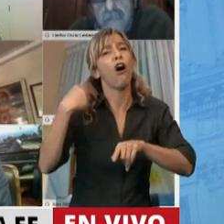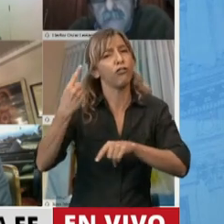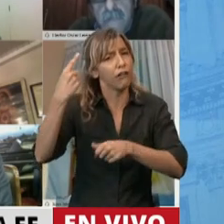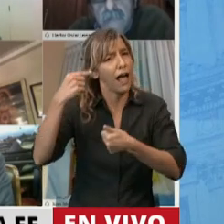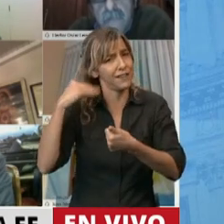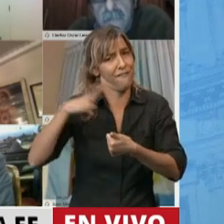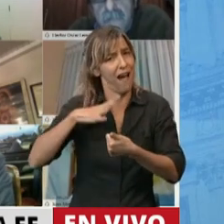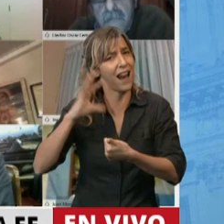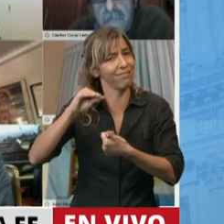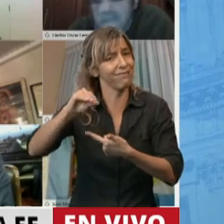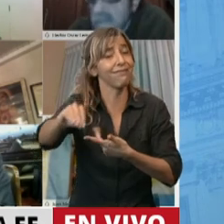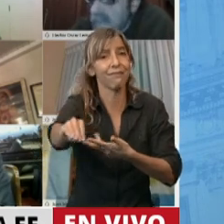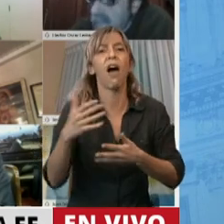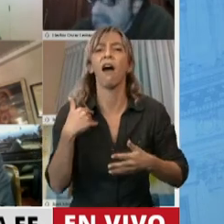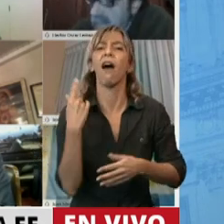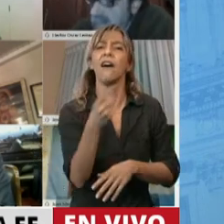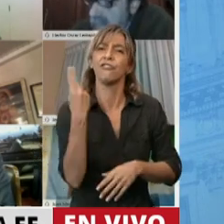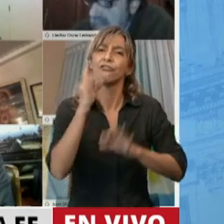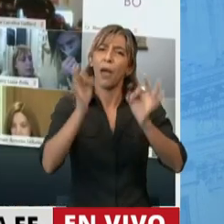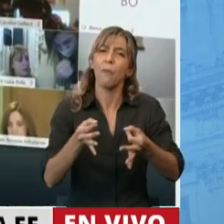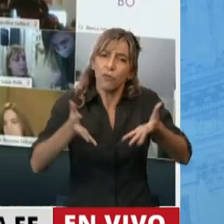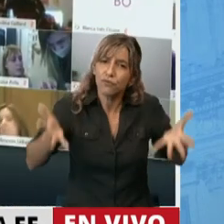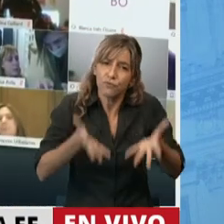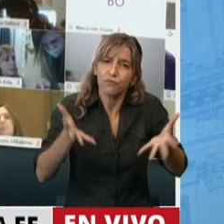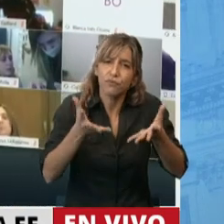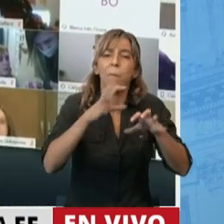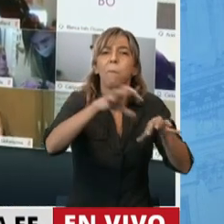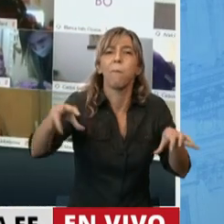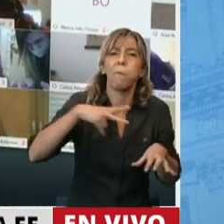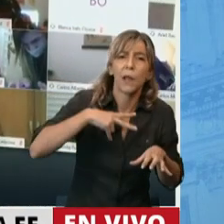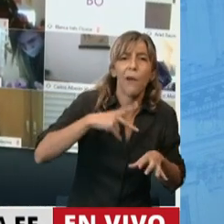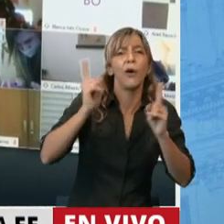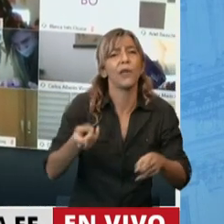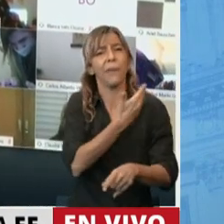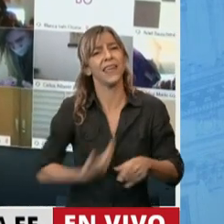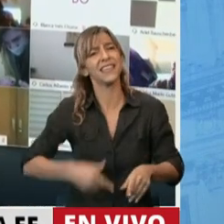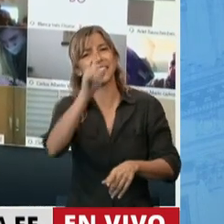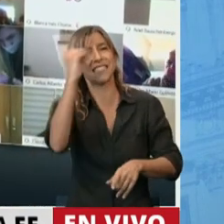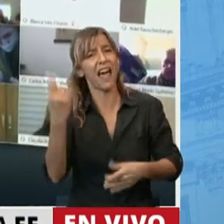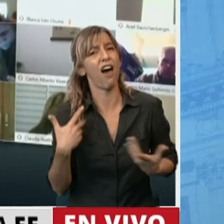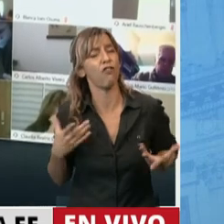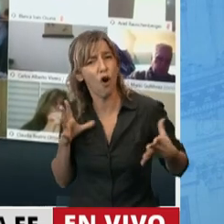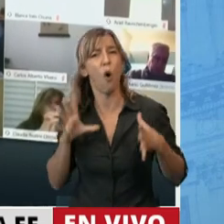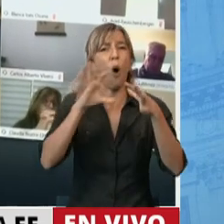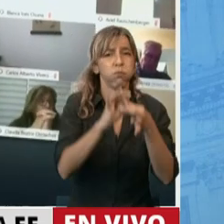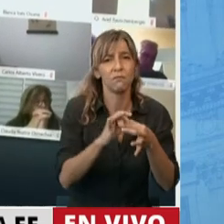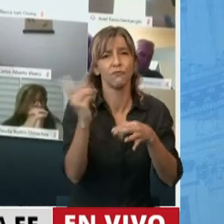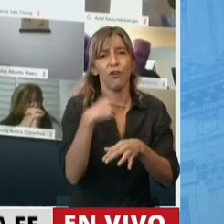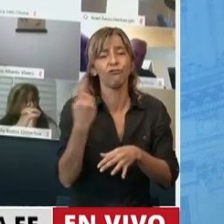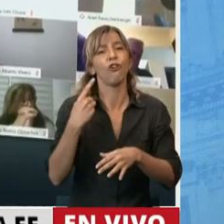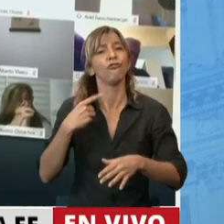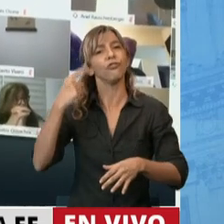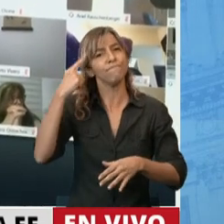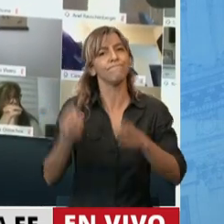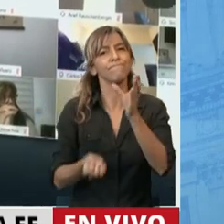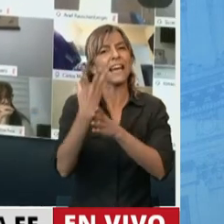de saber integrar la iniciativa privada y una intervención del Estado inteligente, tenemos que desarrollar la gran tarea entre todos,